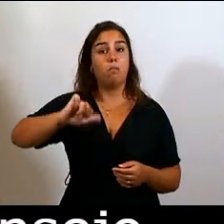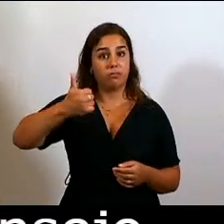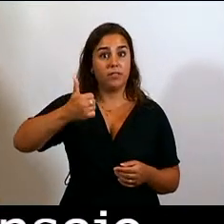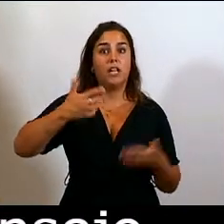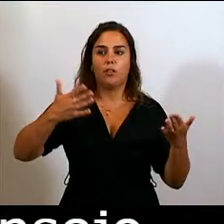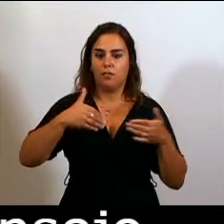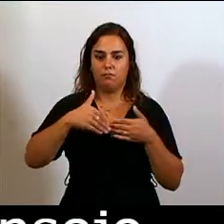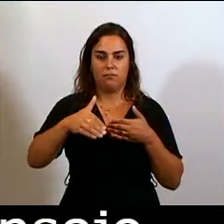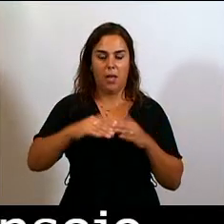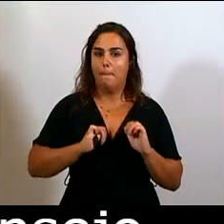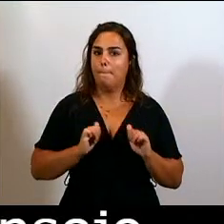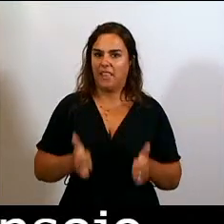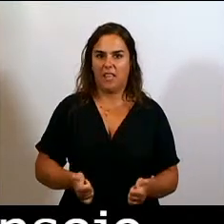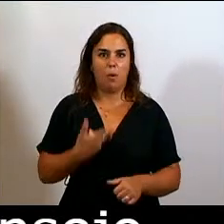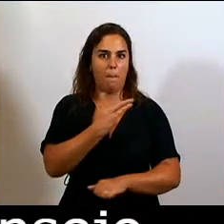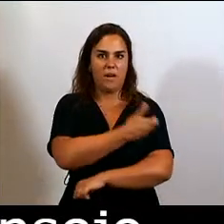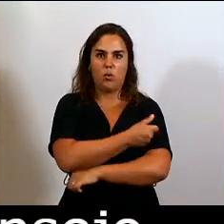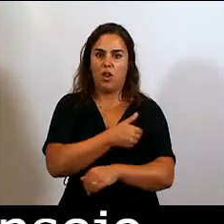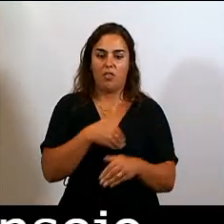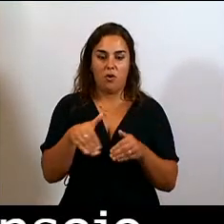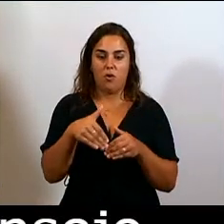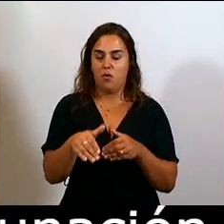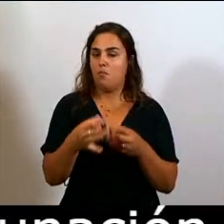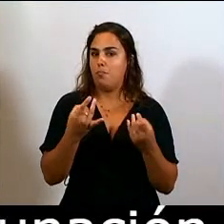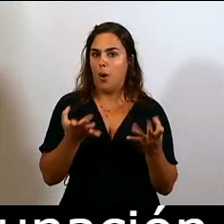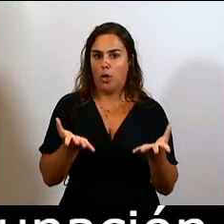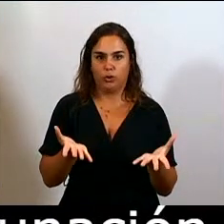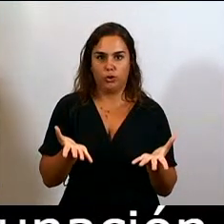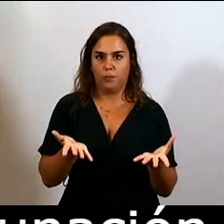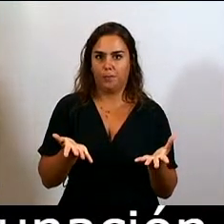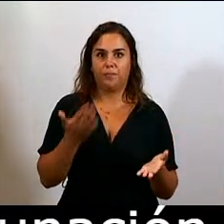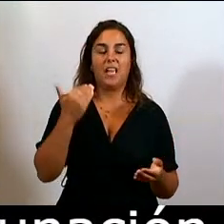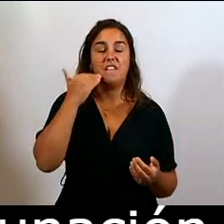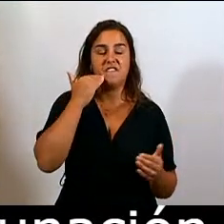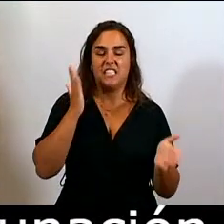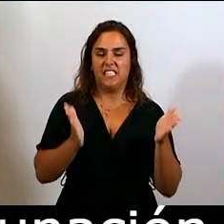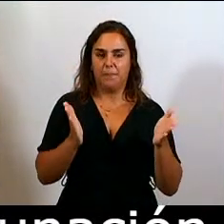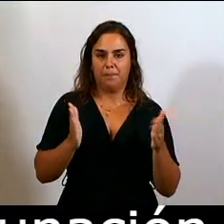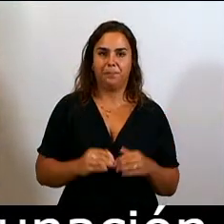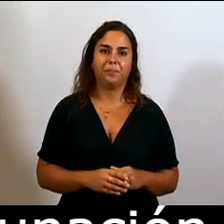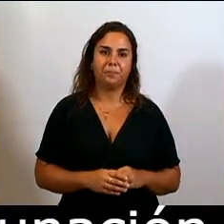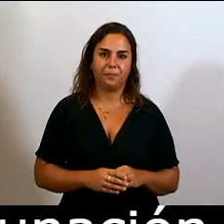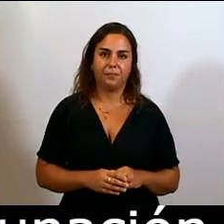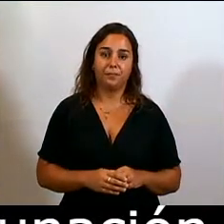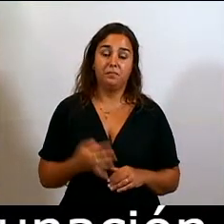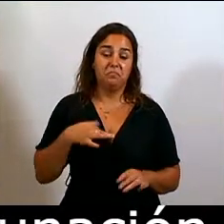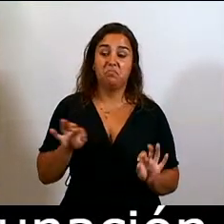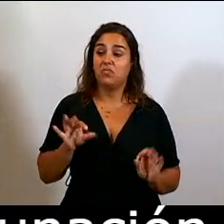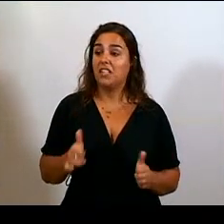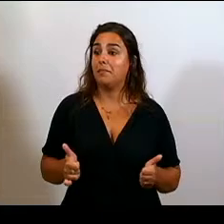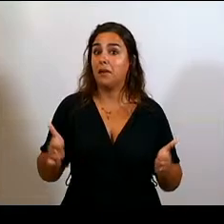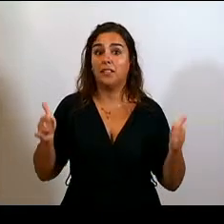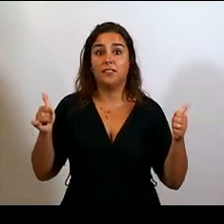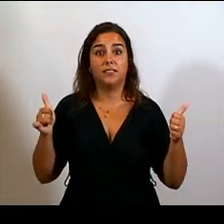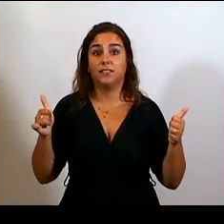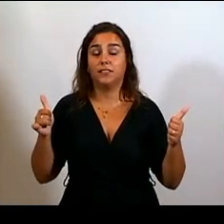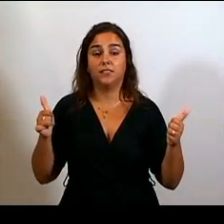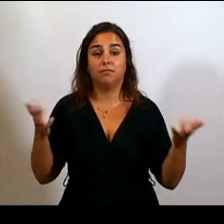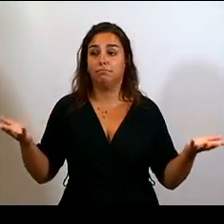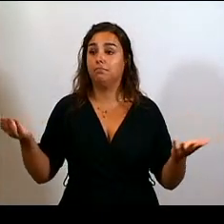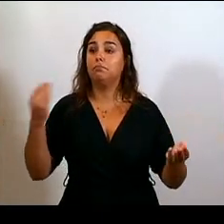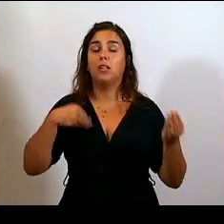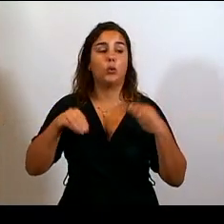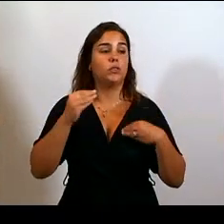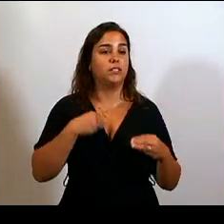e iniciaremos la vacunación dentro de la horquilla establecida. Por nuestra parte, nada más,